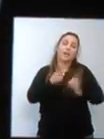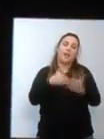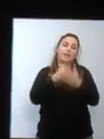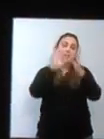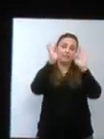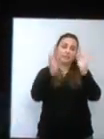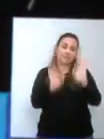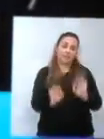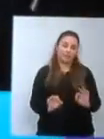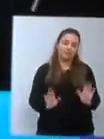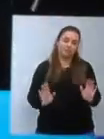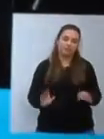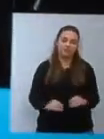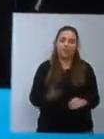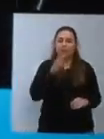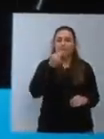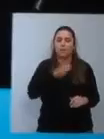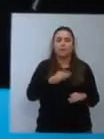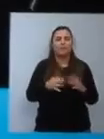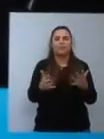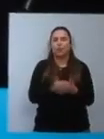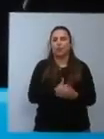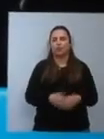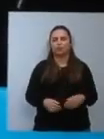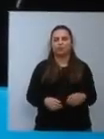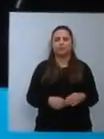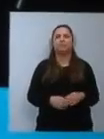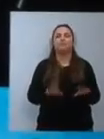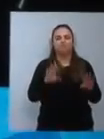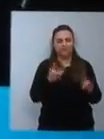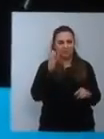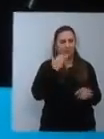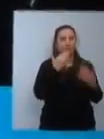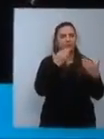caiga ese paquetón que nos va a venir muy bien a todos. Así es, Manu, muchísimas gracias, ya lo veis, todo el mundo.